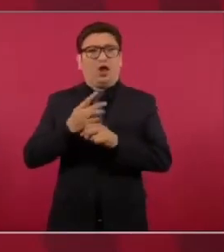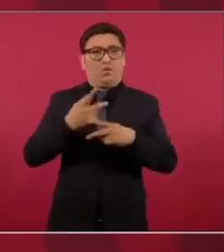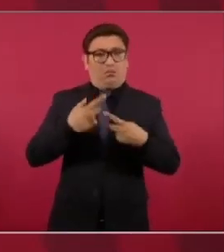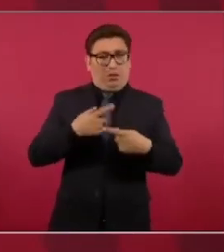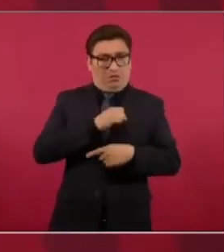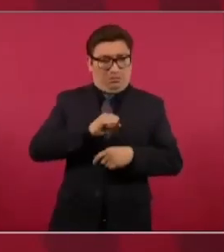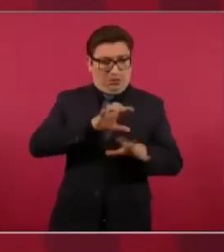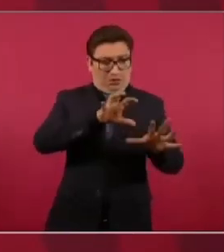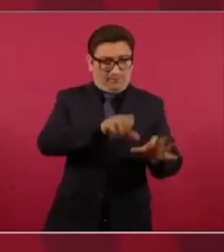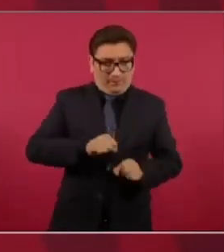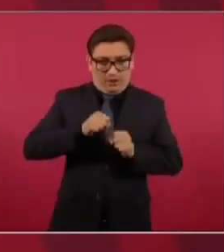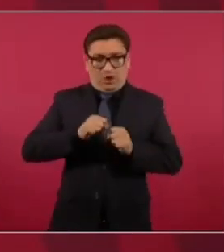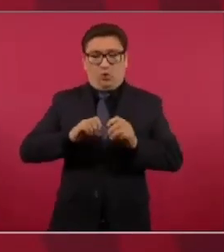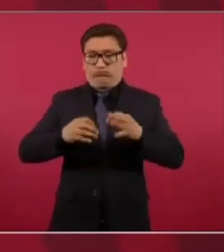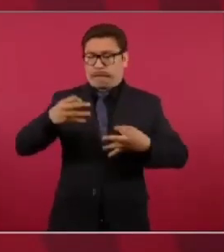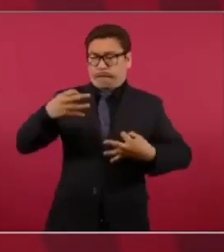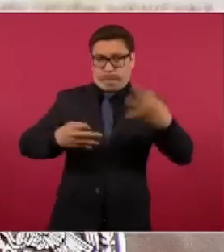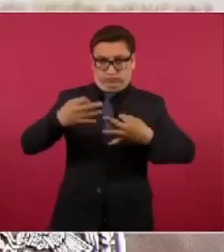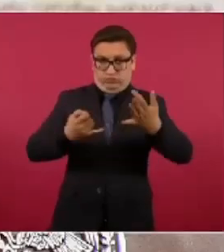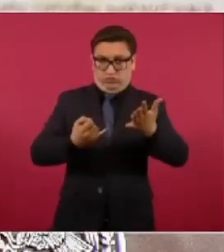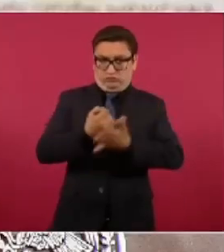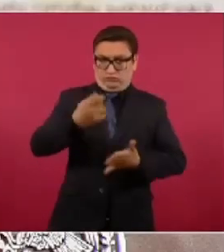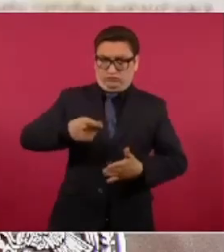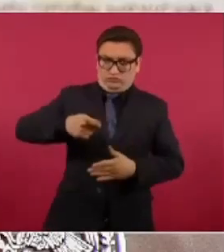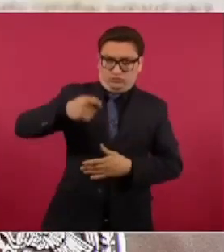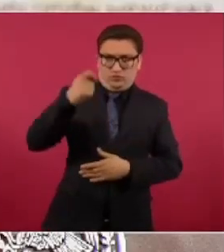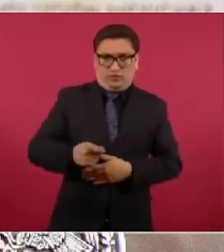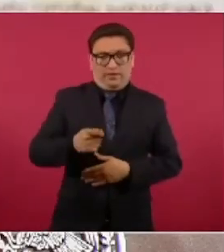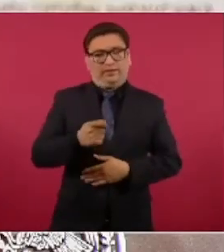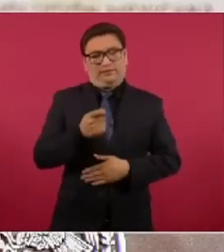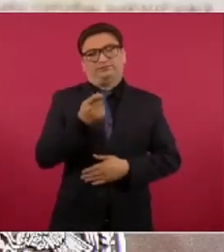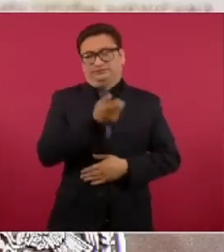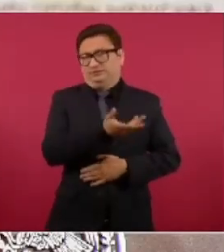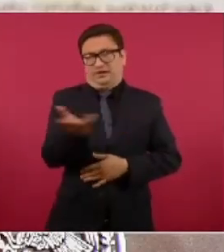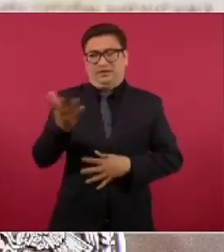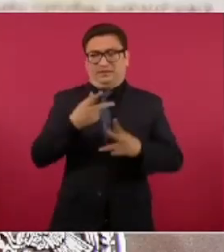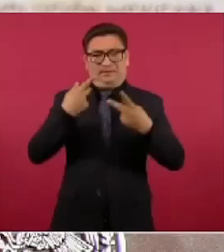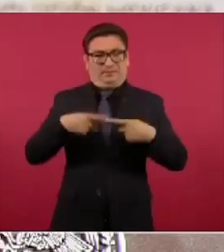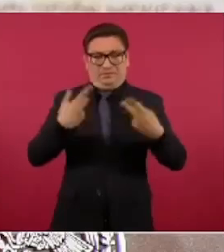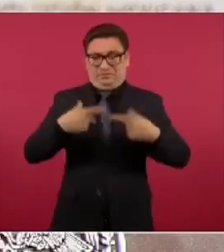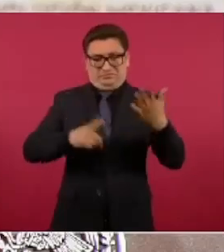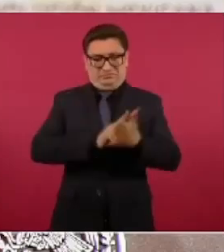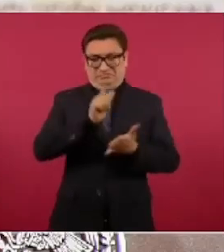en sentencias a quienes cometen delitos.